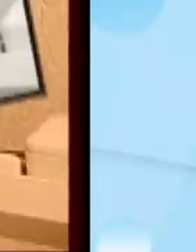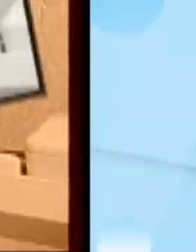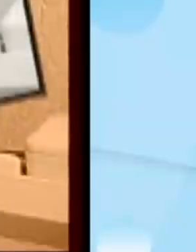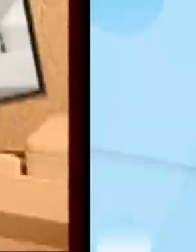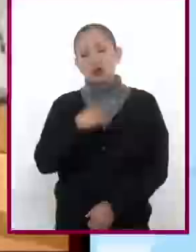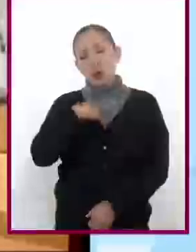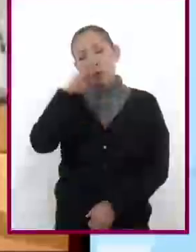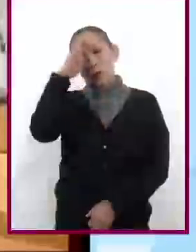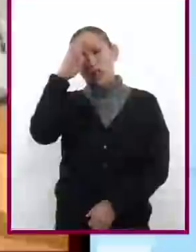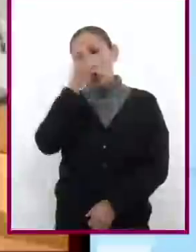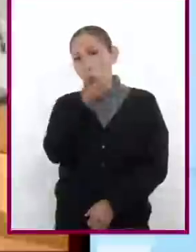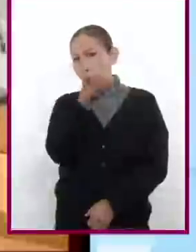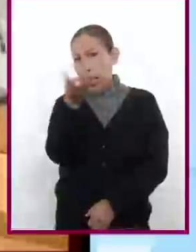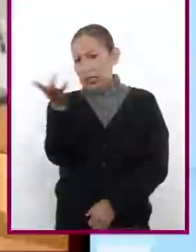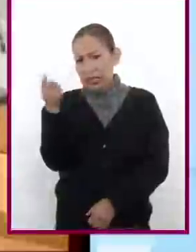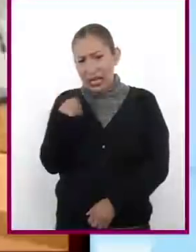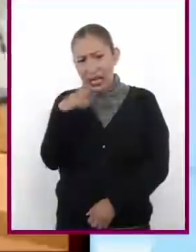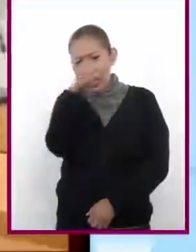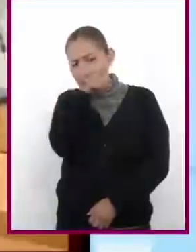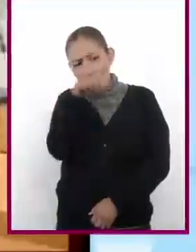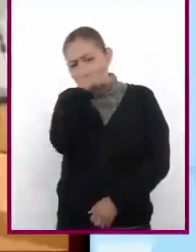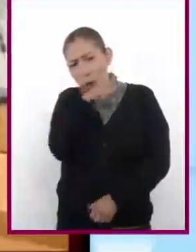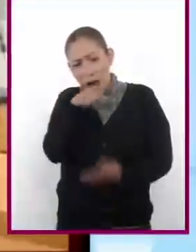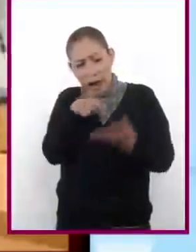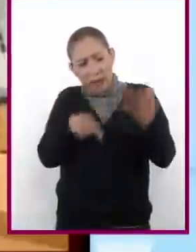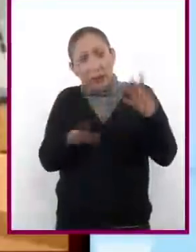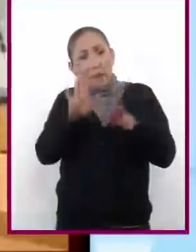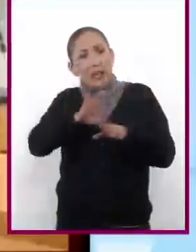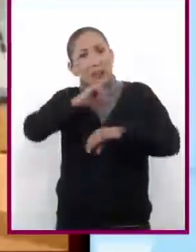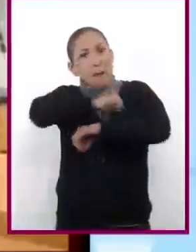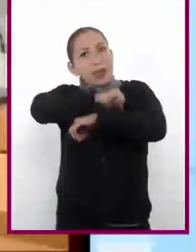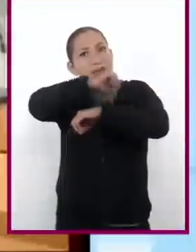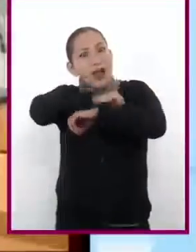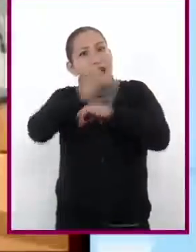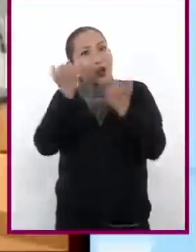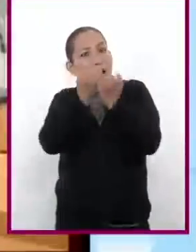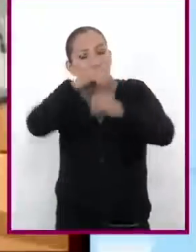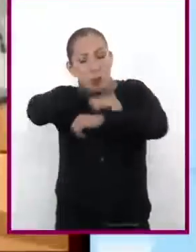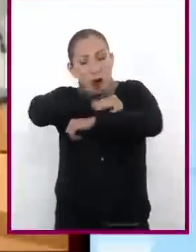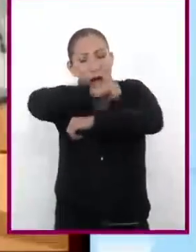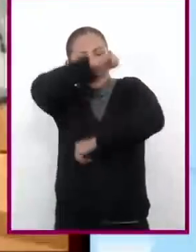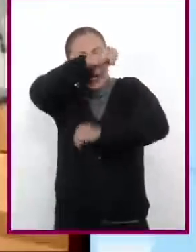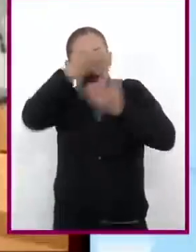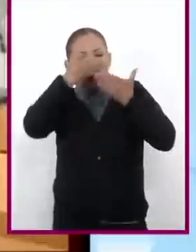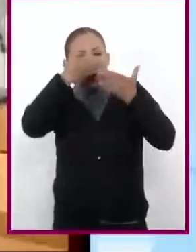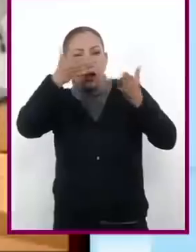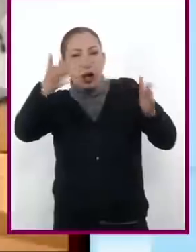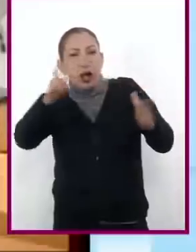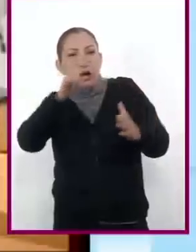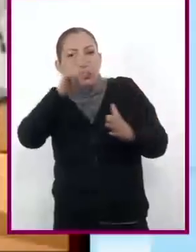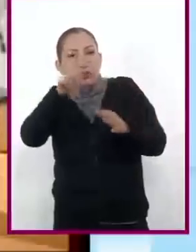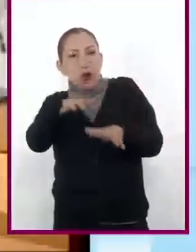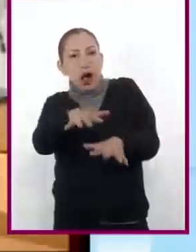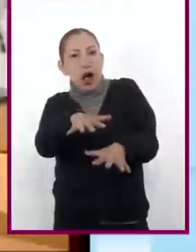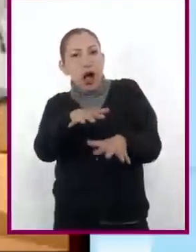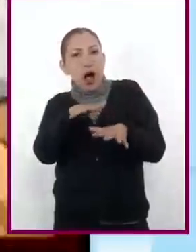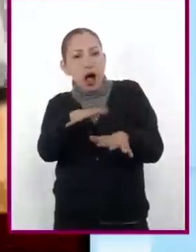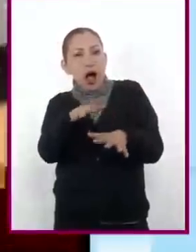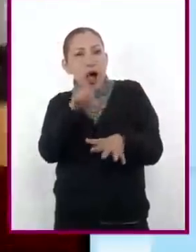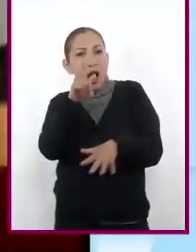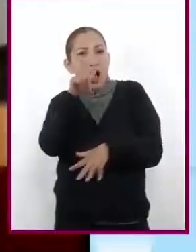Yo pienso que cualquier lengua es como una ventana que se abre, llena de luz, mi